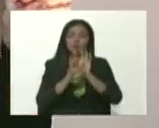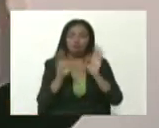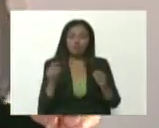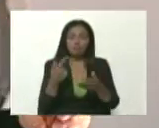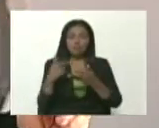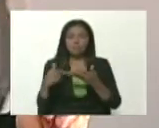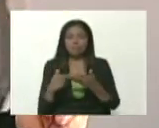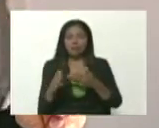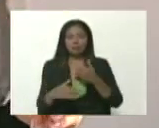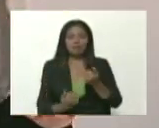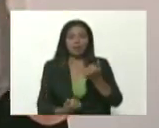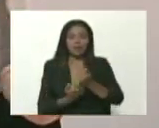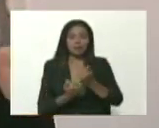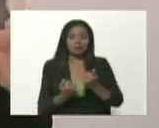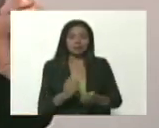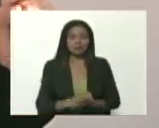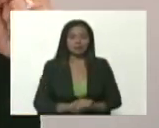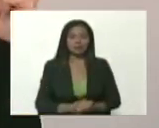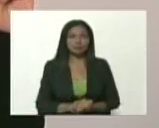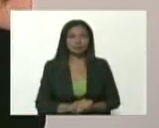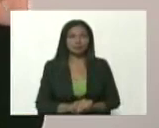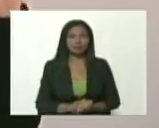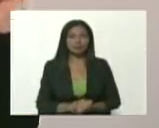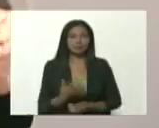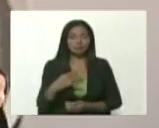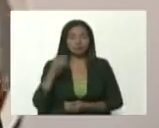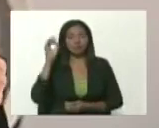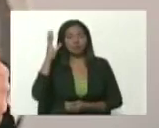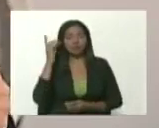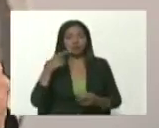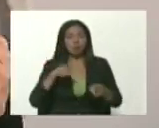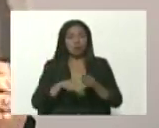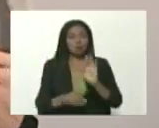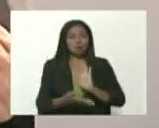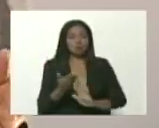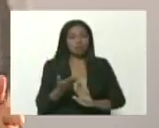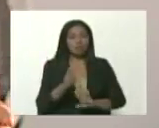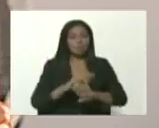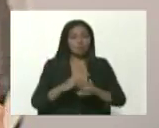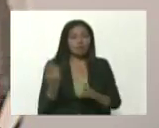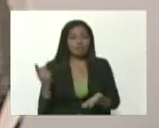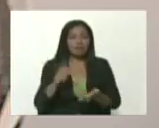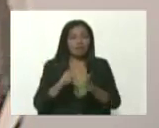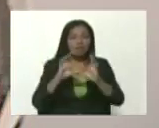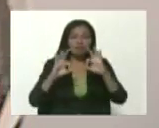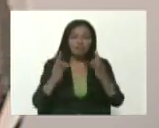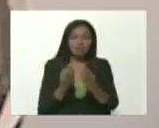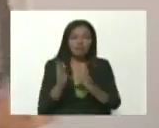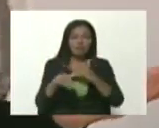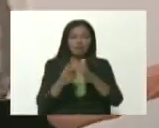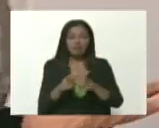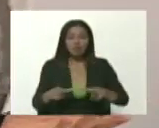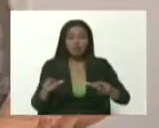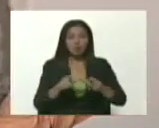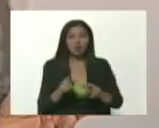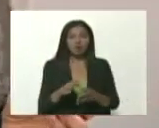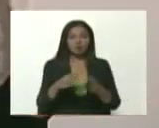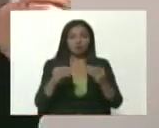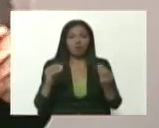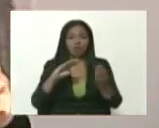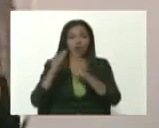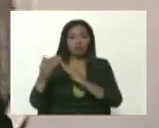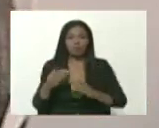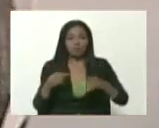son desde la base. Imagínate, es importantísimo porque llegan a la familia, llegan a toda la